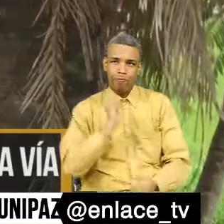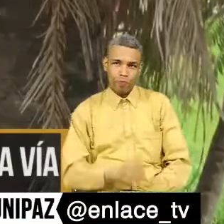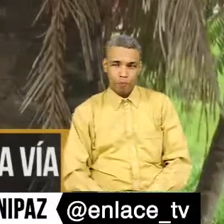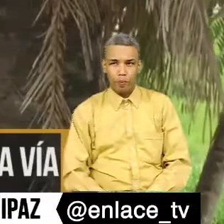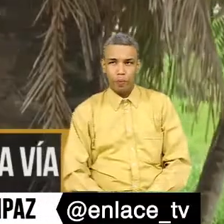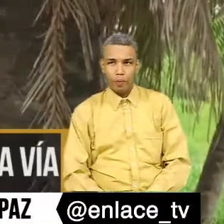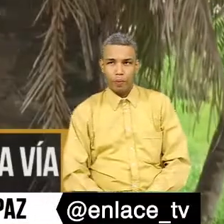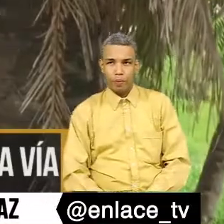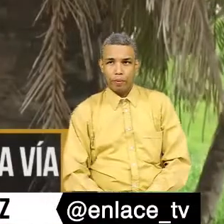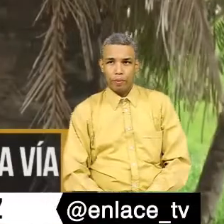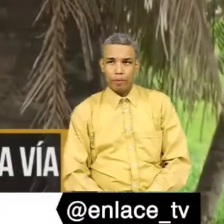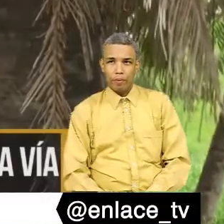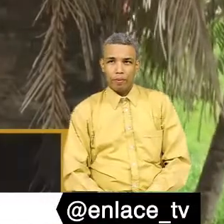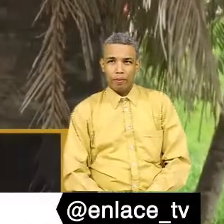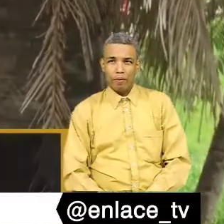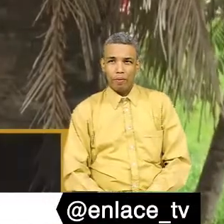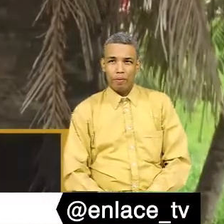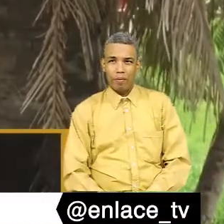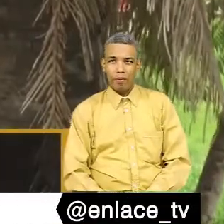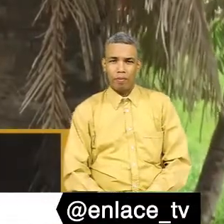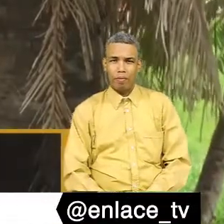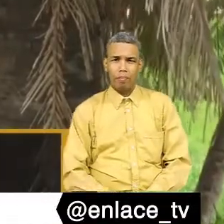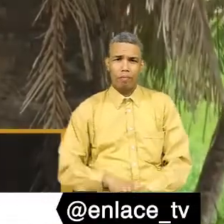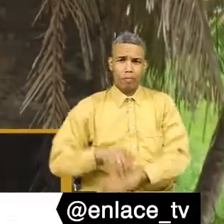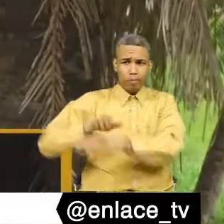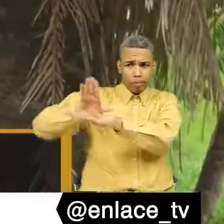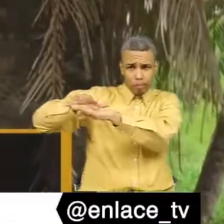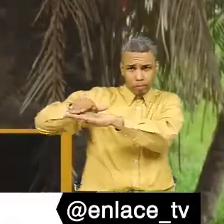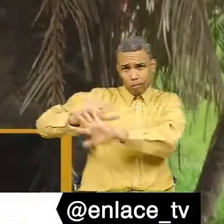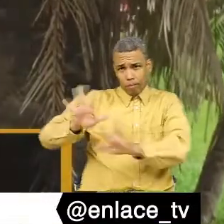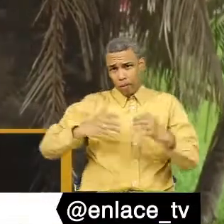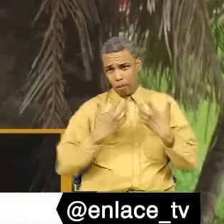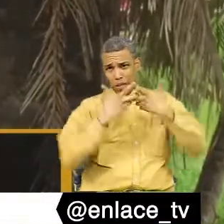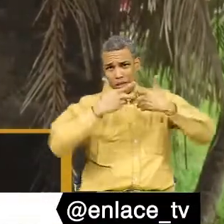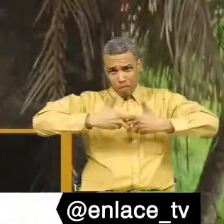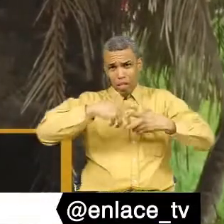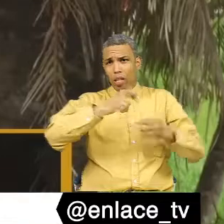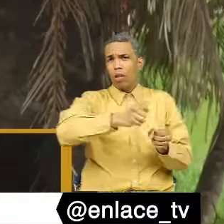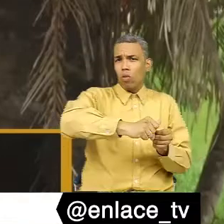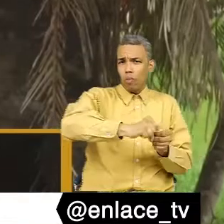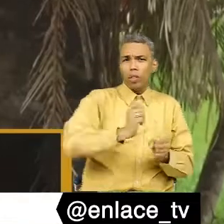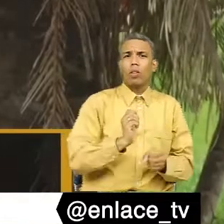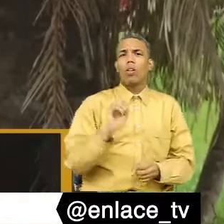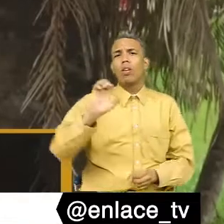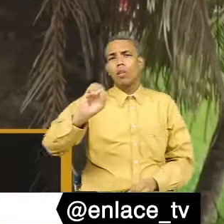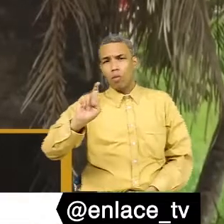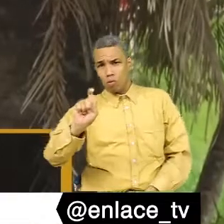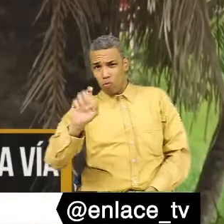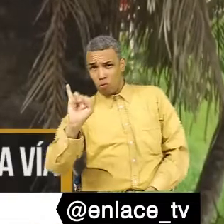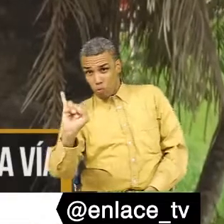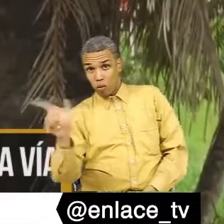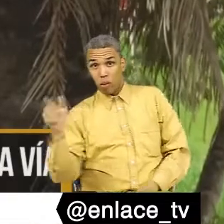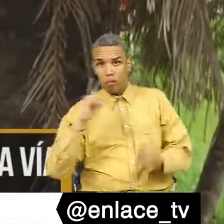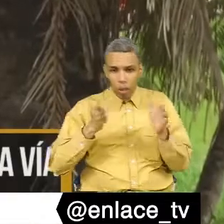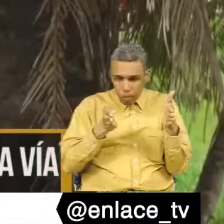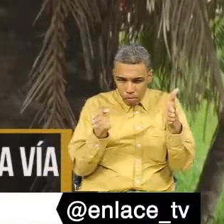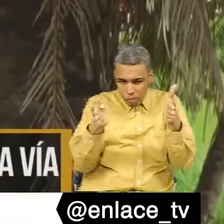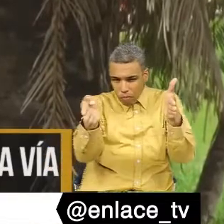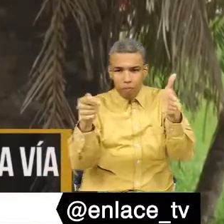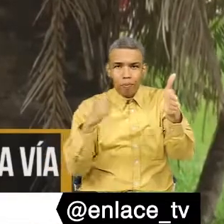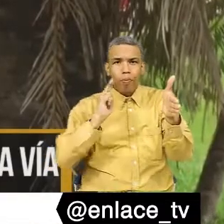Ha hecho saber esto a las entidades, a la Oxy, a Ecopetrol, del mejoramiento de la vía, pero pues no ha habido respuesta positiva.